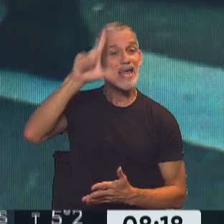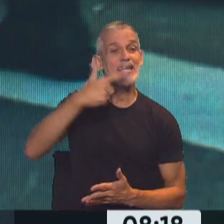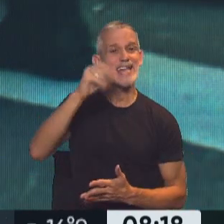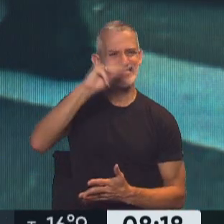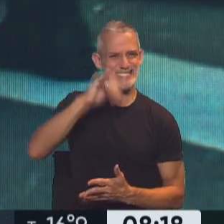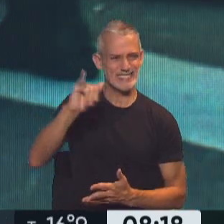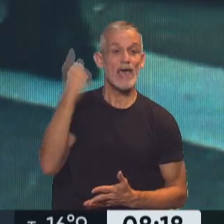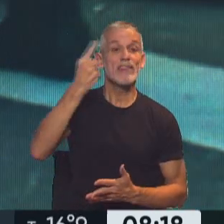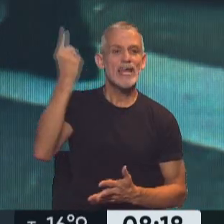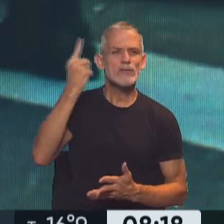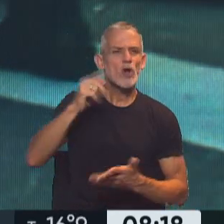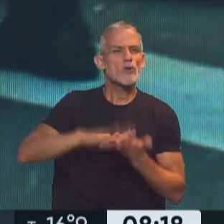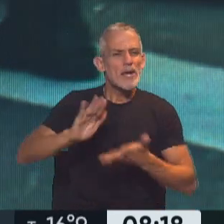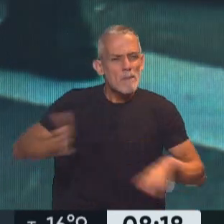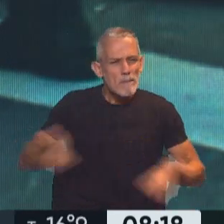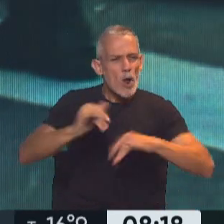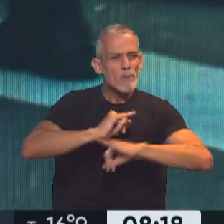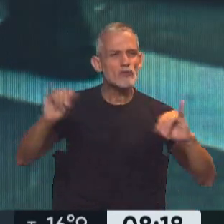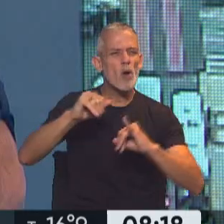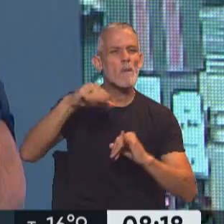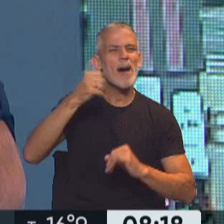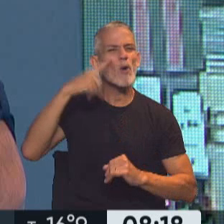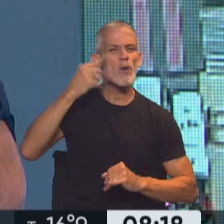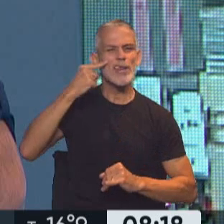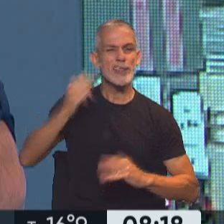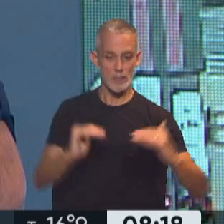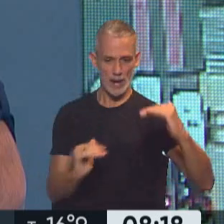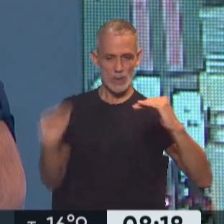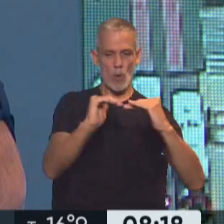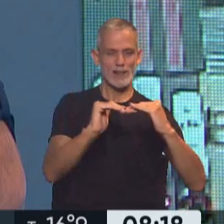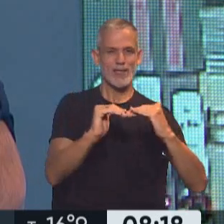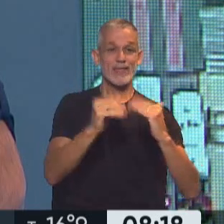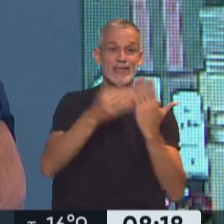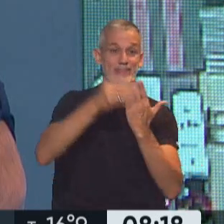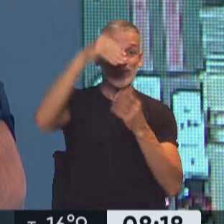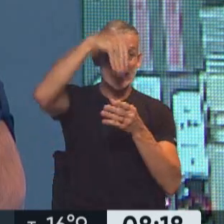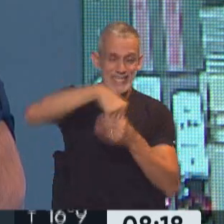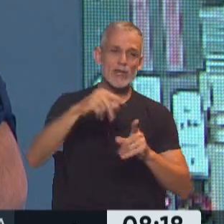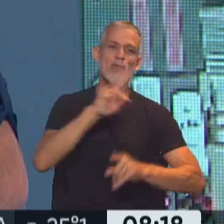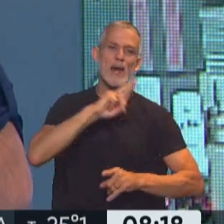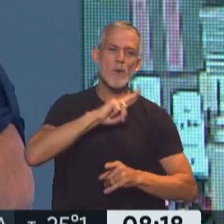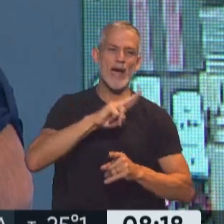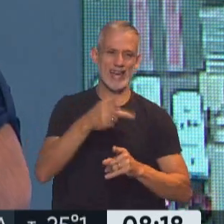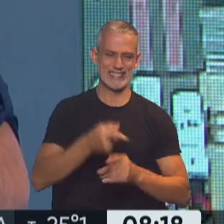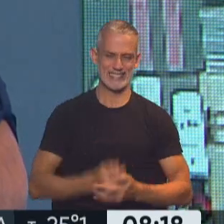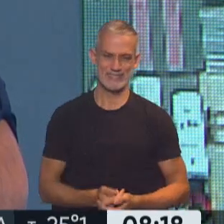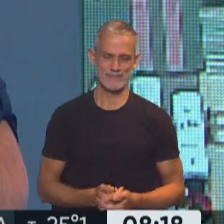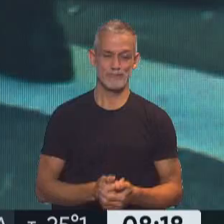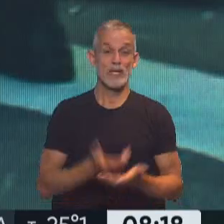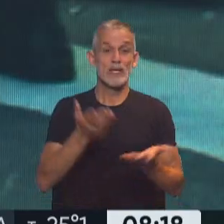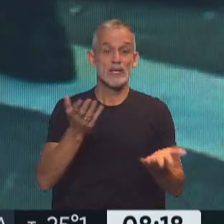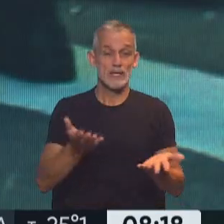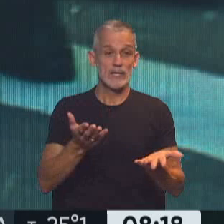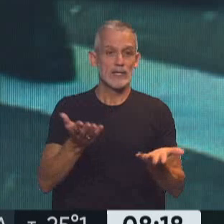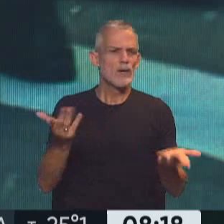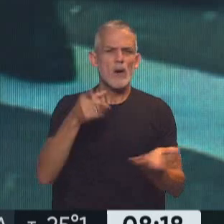director de promoción de masculinidades para la igualdad del Ministerio de las Mujeres y Políticas de Género. ¿Cómo estás? Bienvenido. Hola, ¿cómo estás? Bueno,